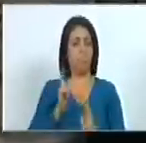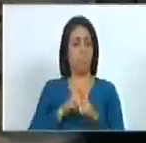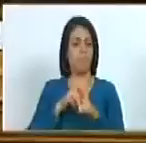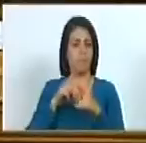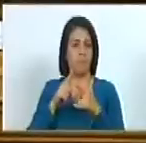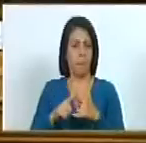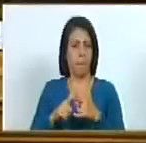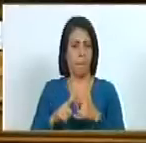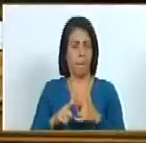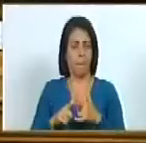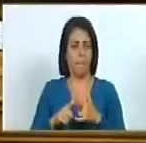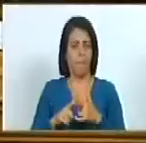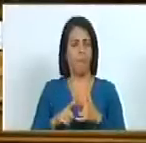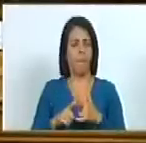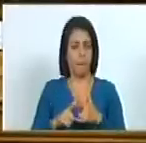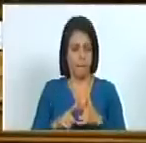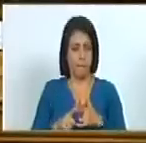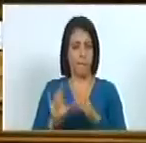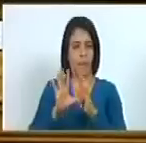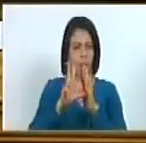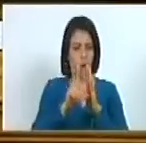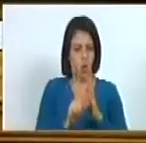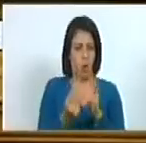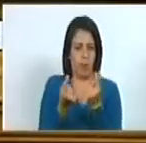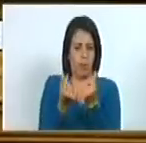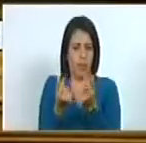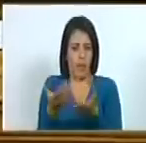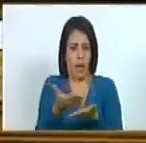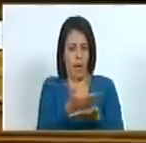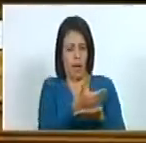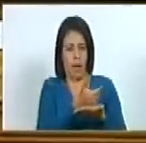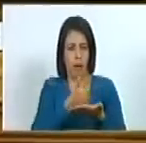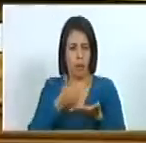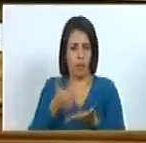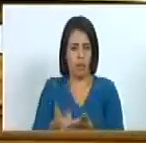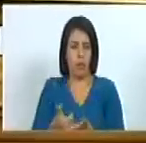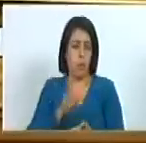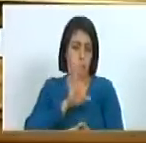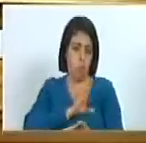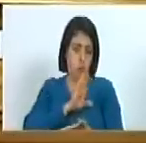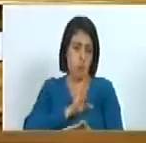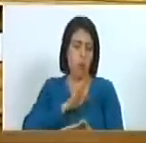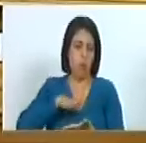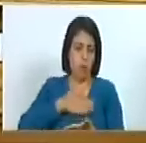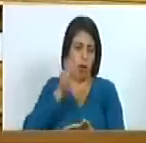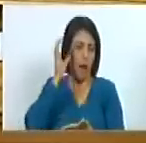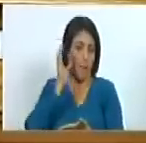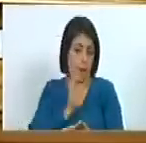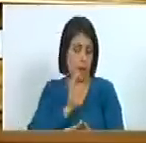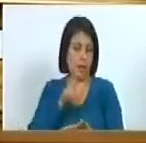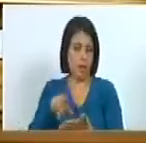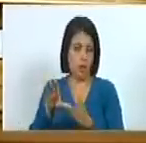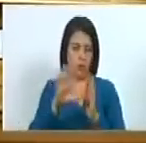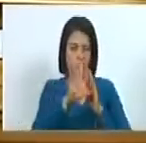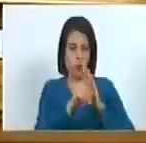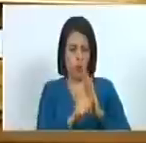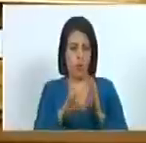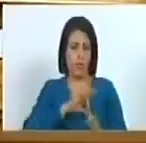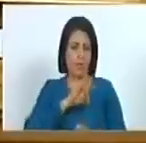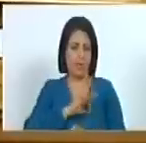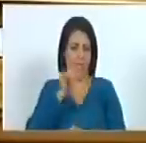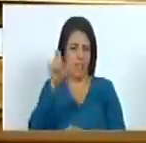Entonces, por una parte se roba la plata que hubiera servido. Capriles, dile a esta